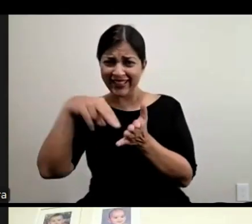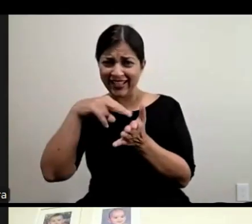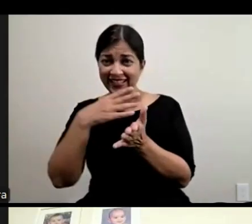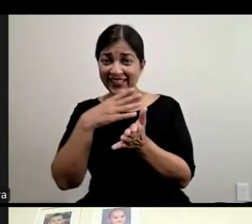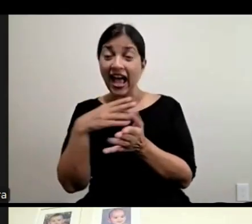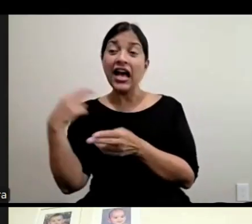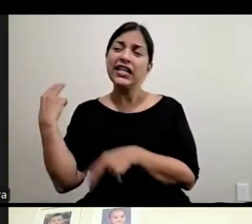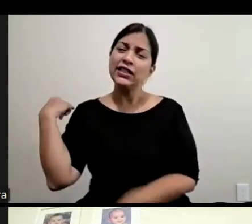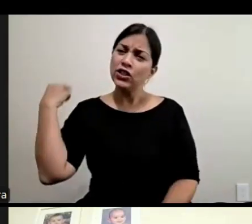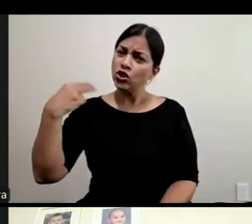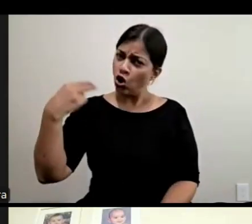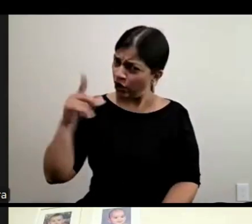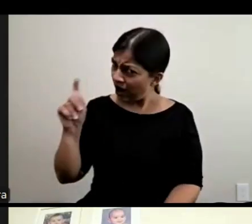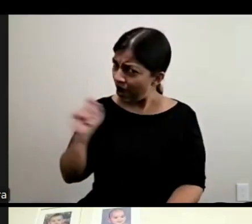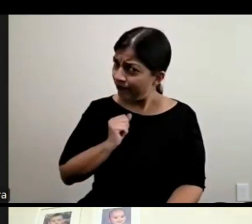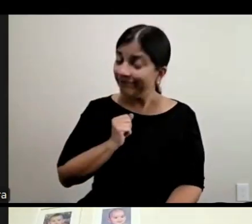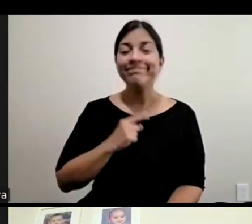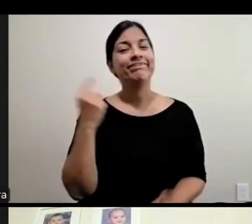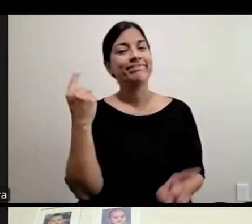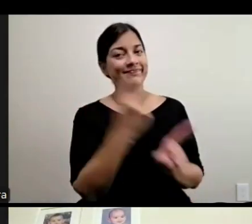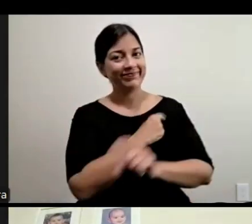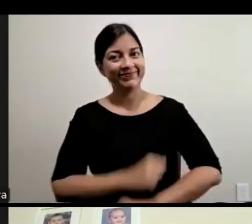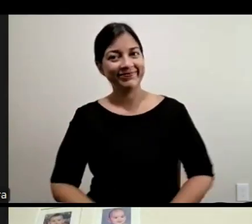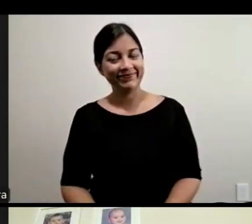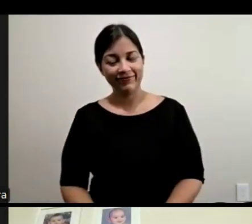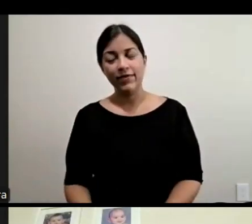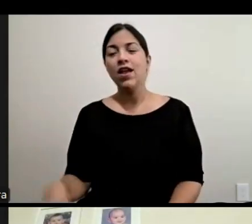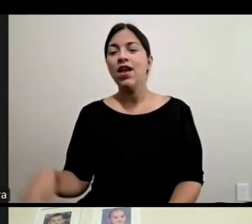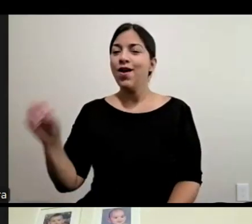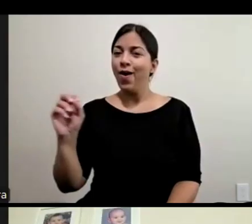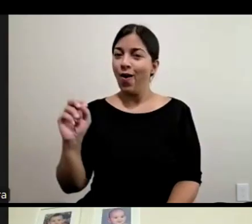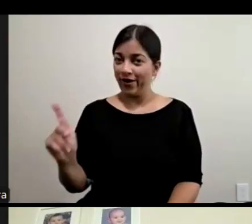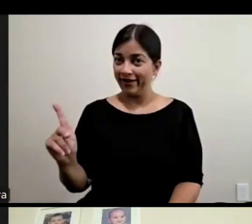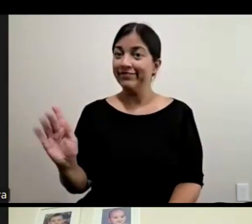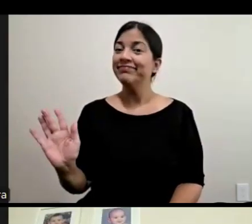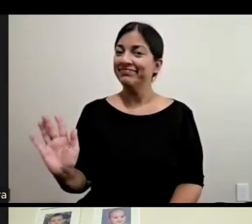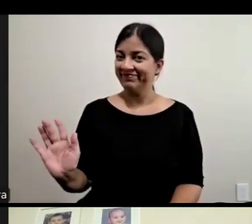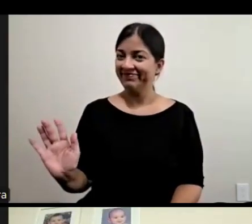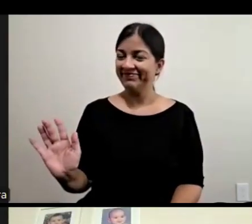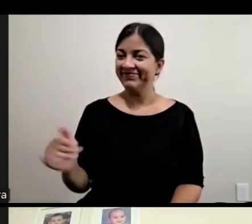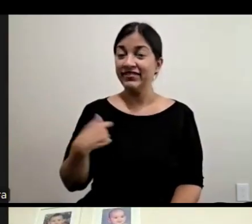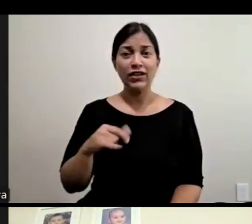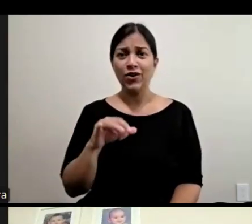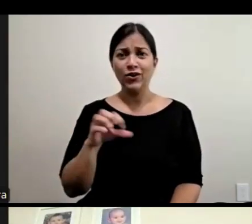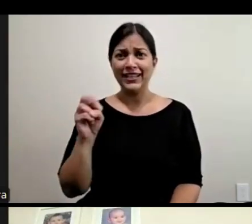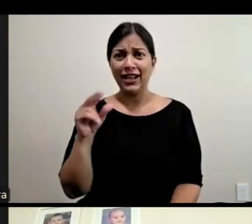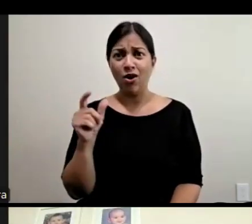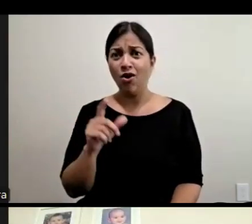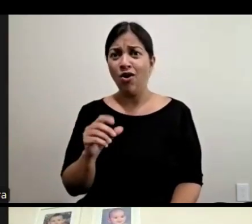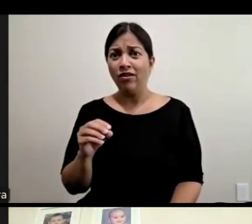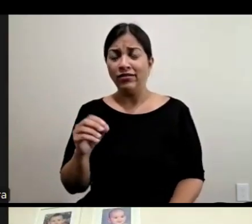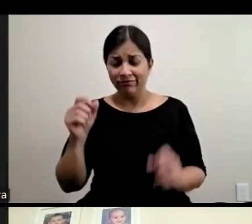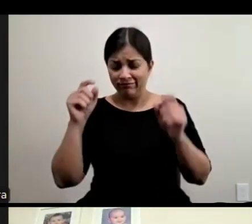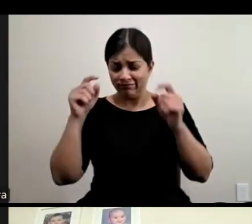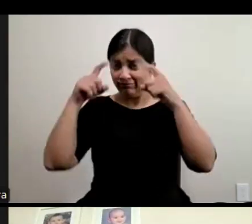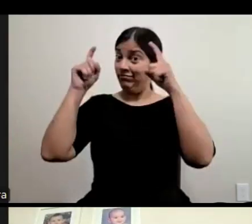histórica. Así es. Ok. Mira cómo José lo hace, ya tremó la ceja.